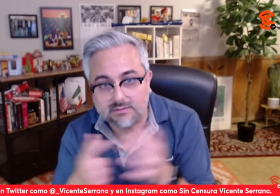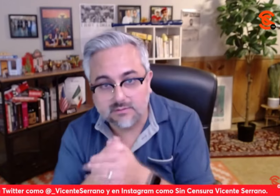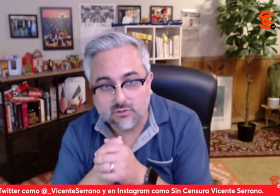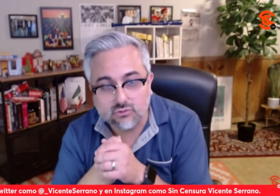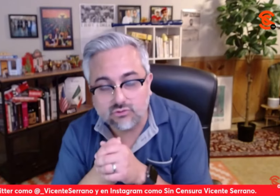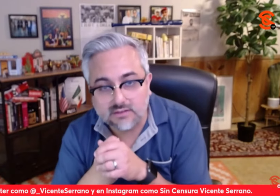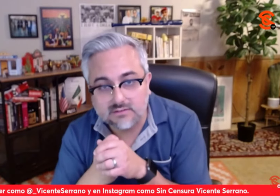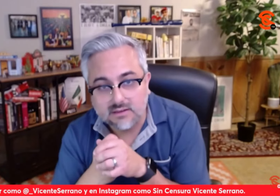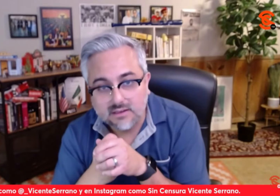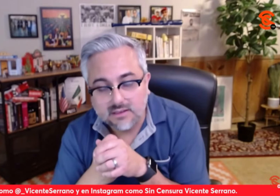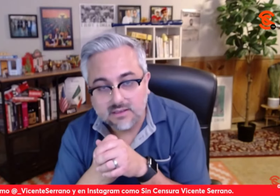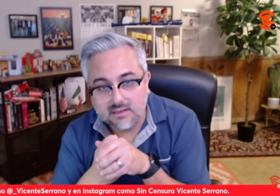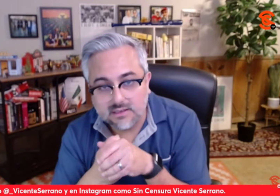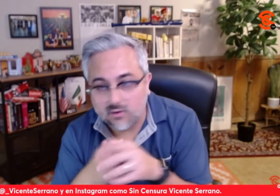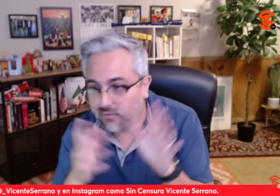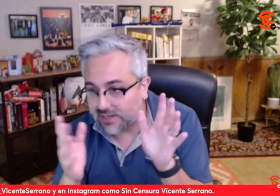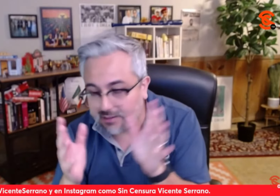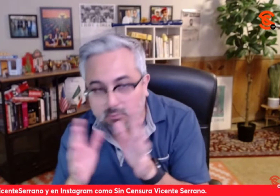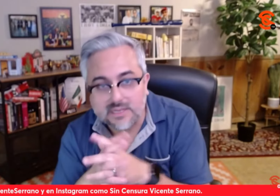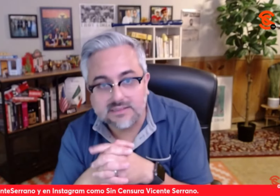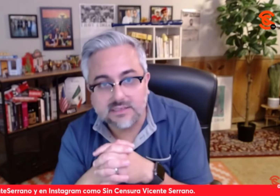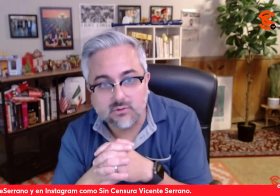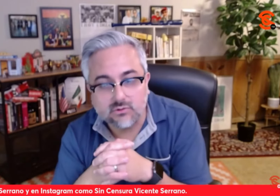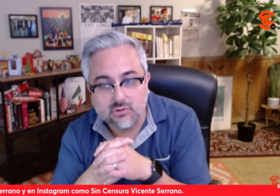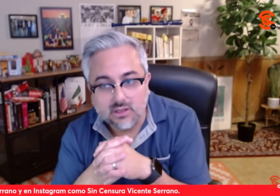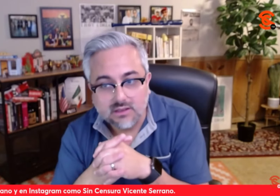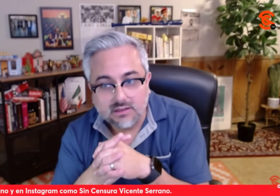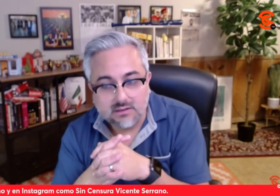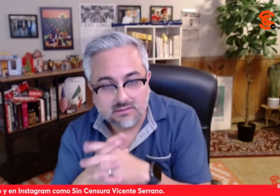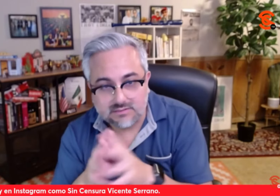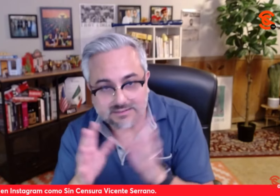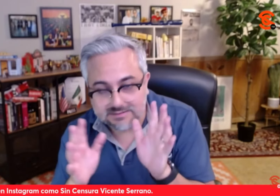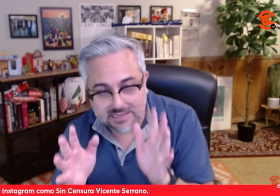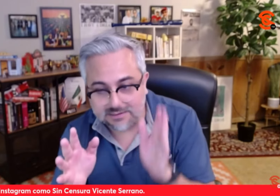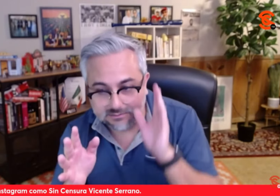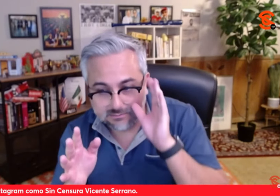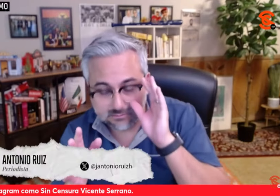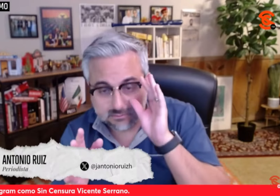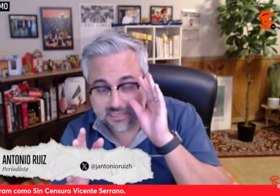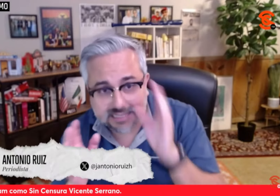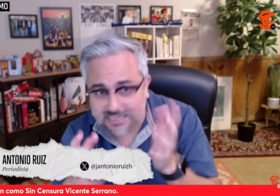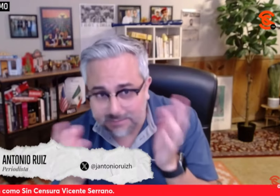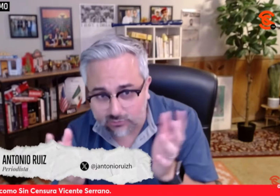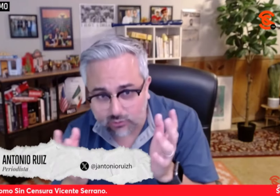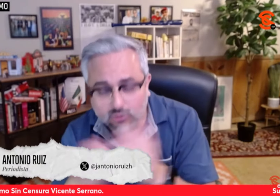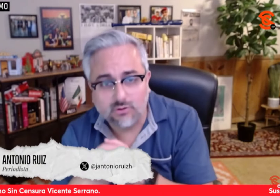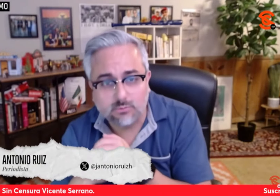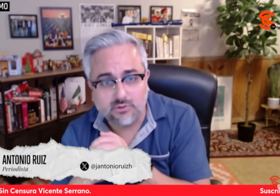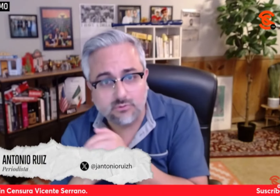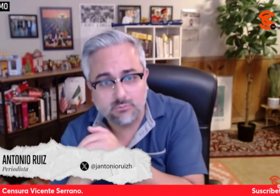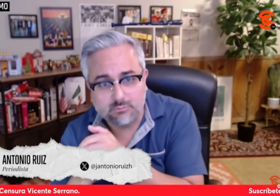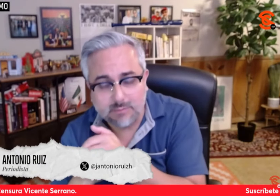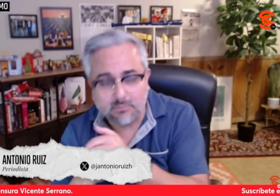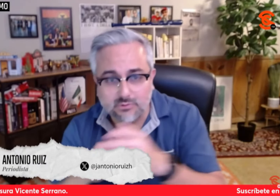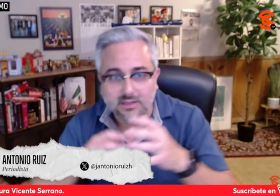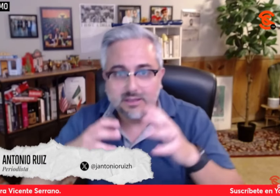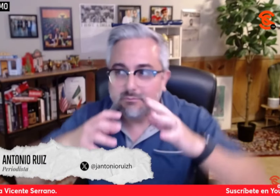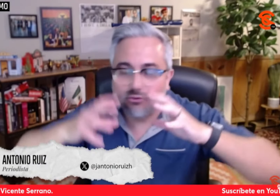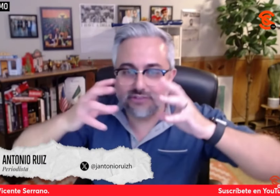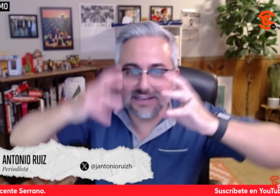oscuras, sucias, en contra de políticos, así sean legítimas o no, pues son,